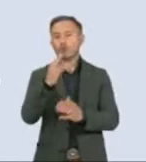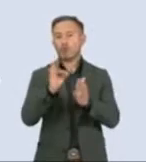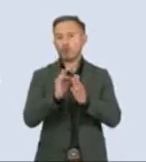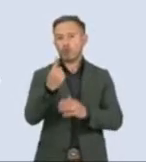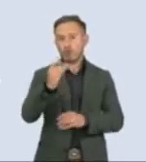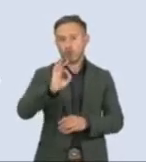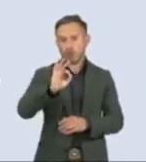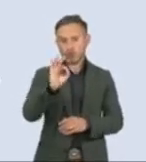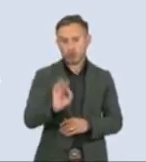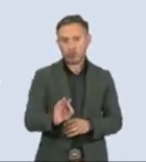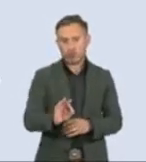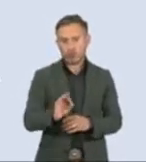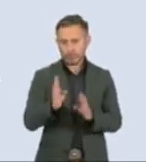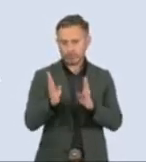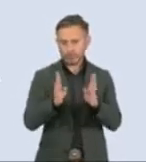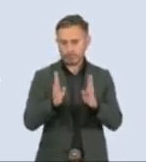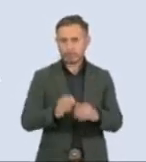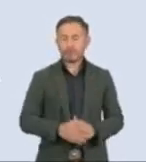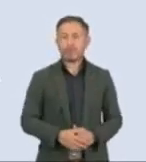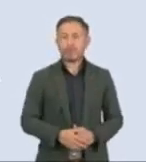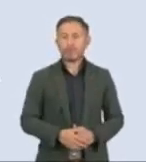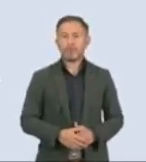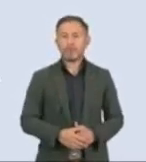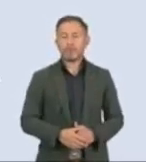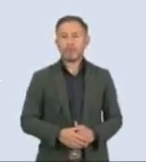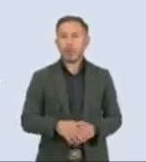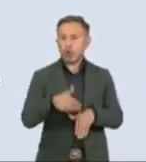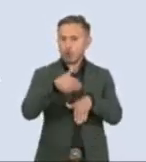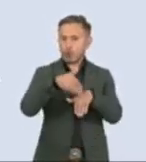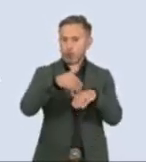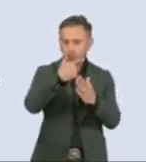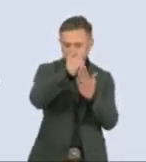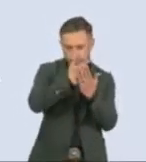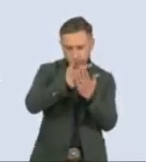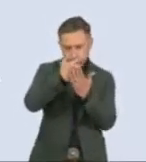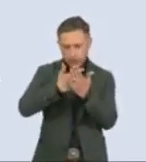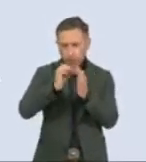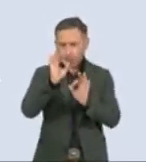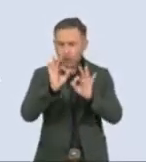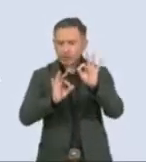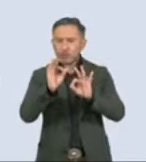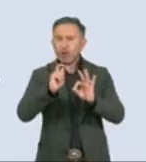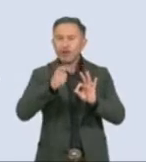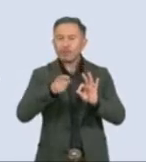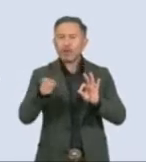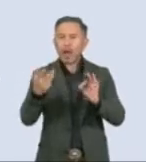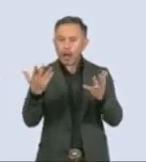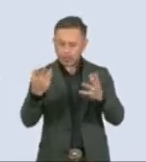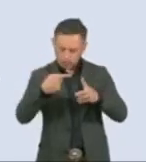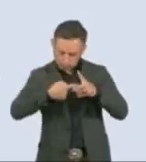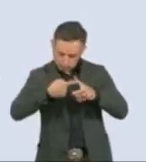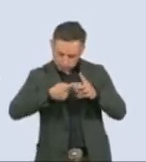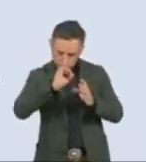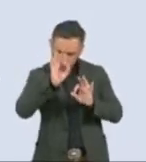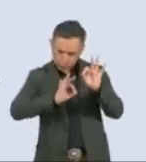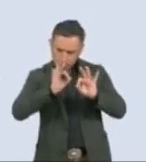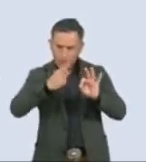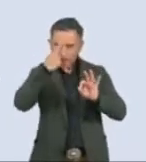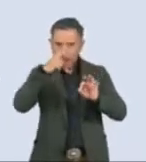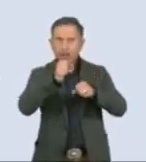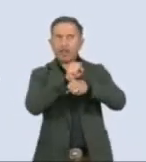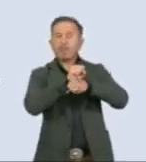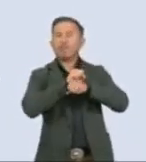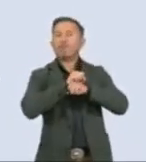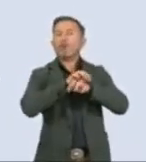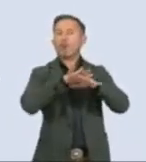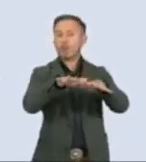ciento estas cifras corresponden a un ejercicio estadístico que tiene propósitos informativos y de transparencia